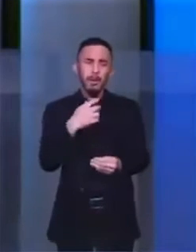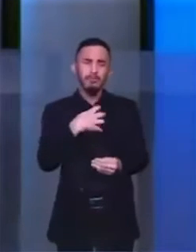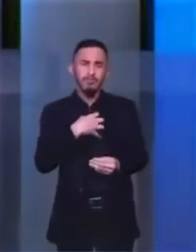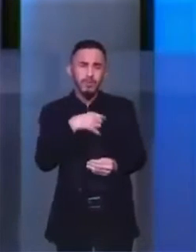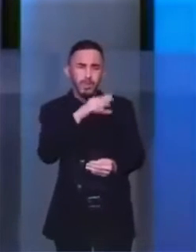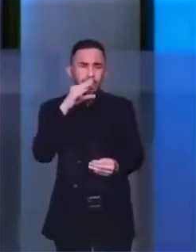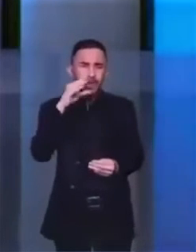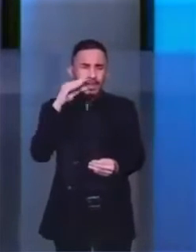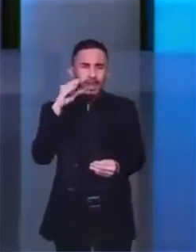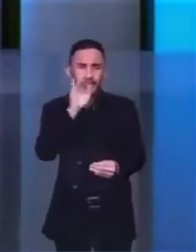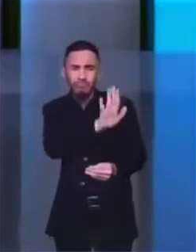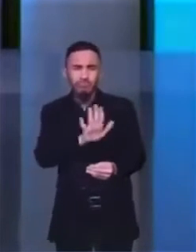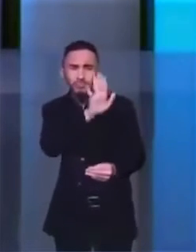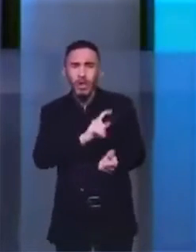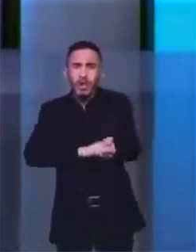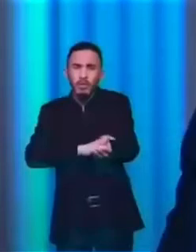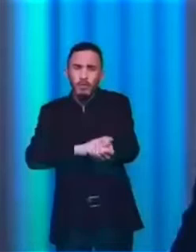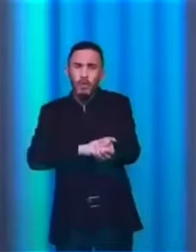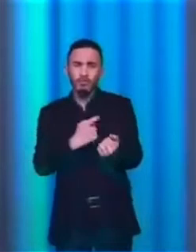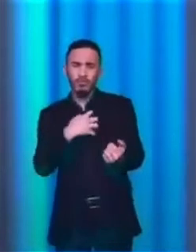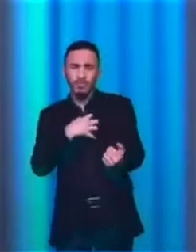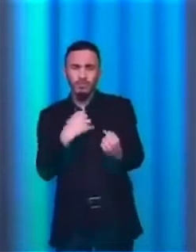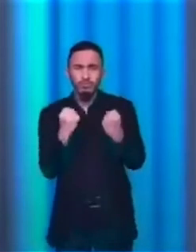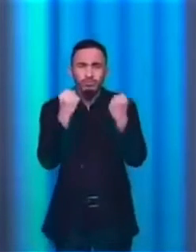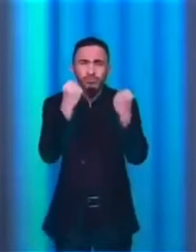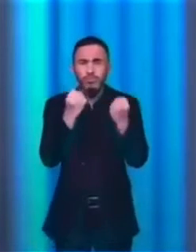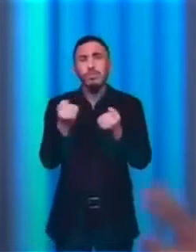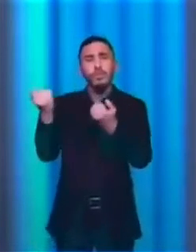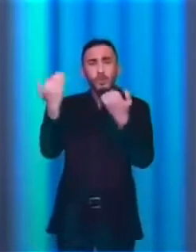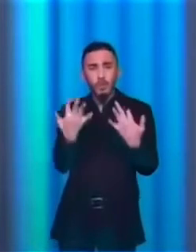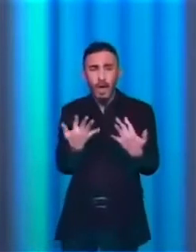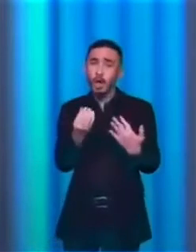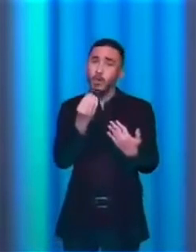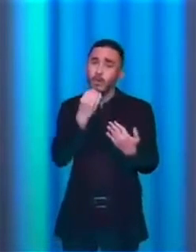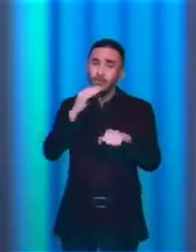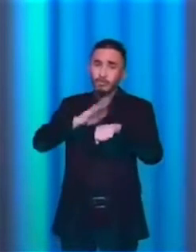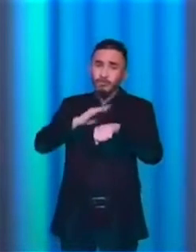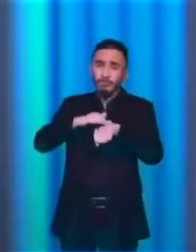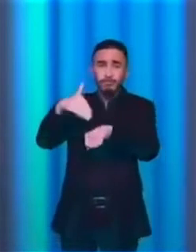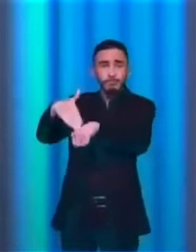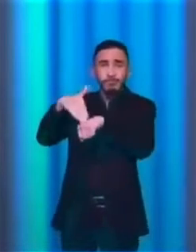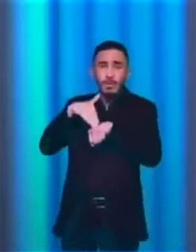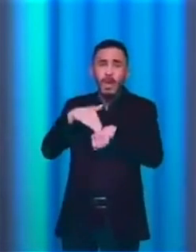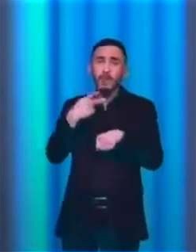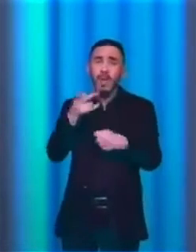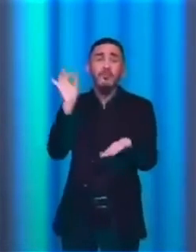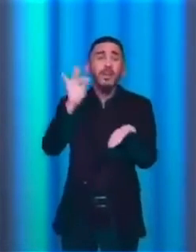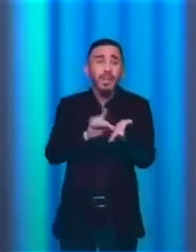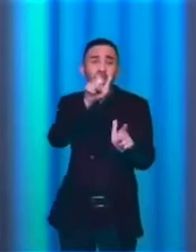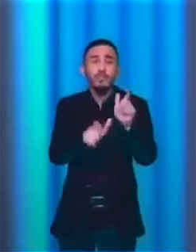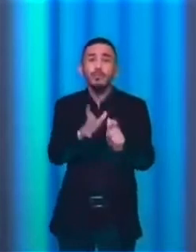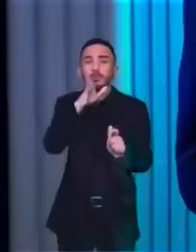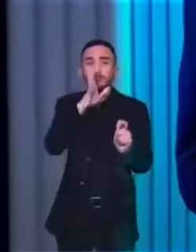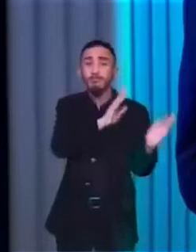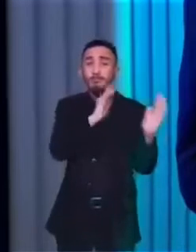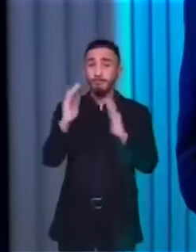dualizado. Sí. Estamos hablando, bueno, hoy creo que es el último debate. ¿O no? ¿Hoy? Fue anoche. Estas son